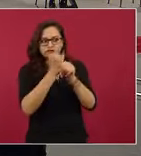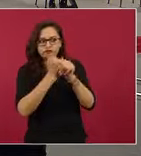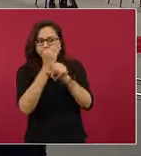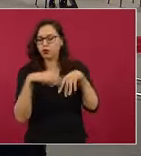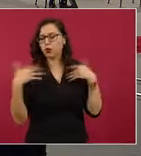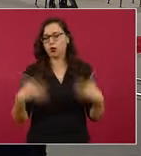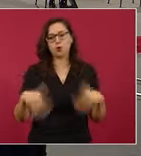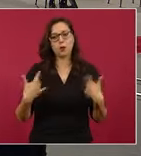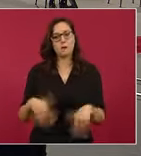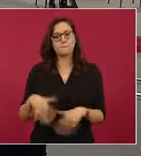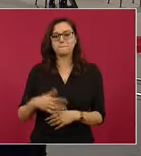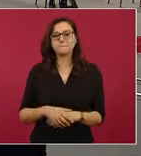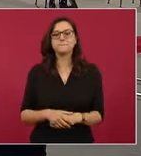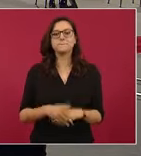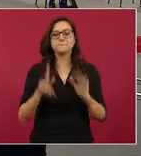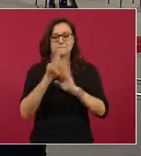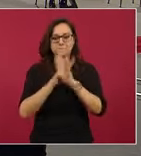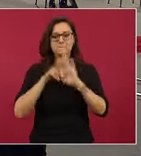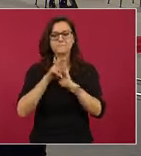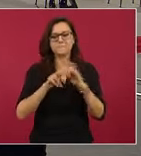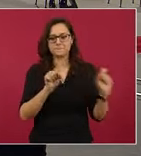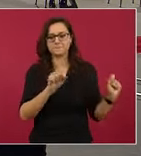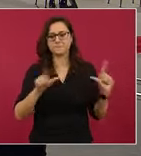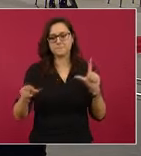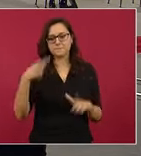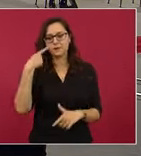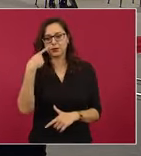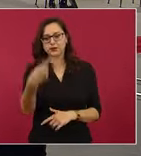imperdible. Los dejamos con el video.